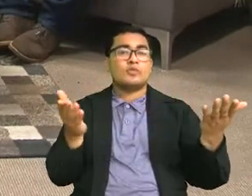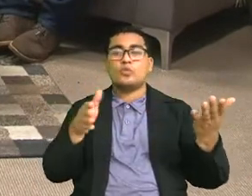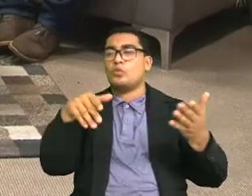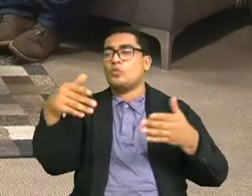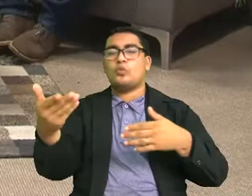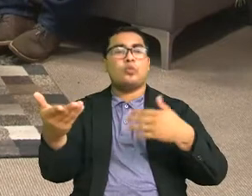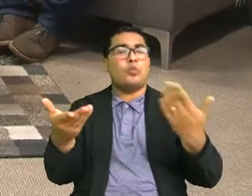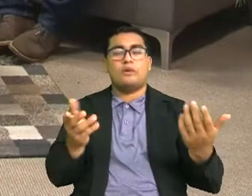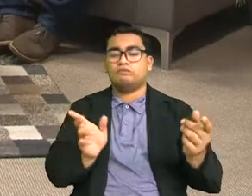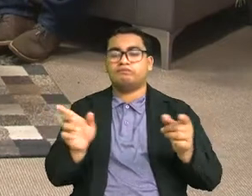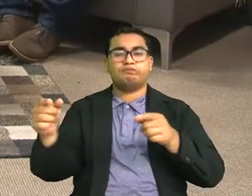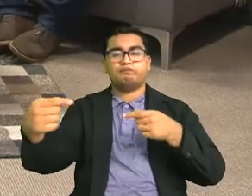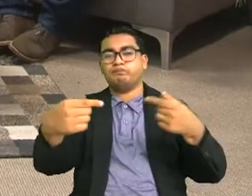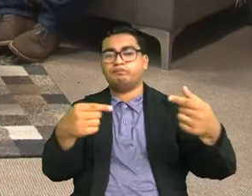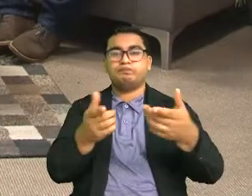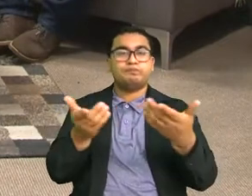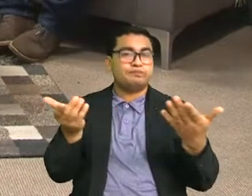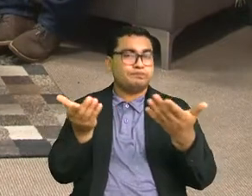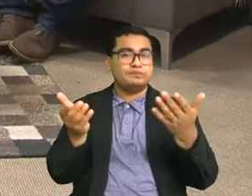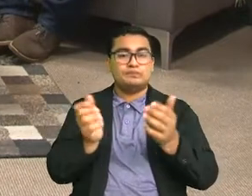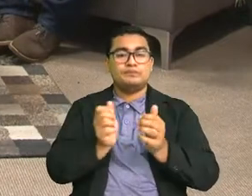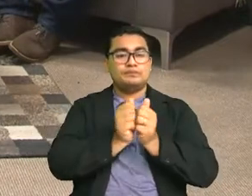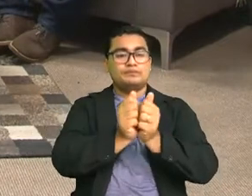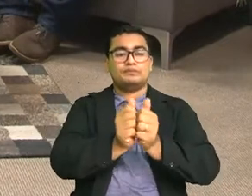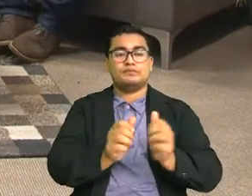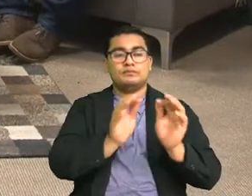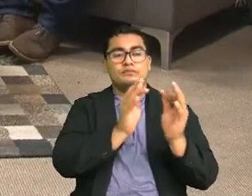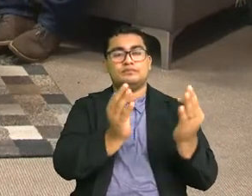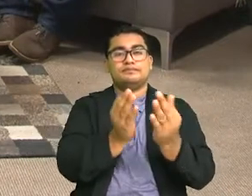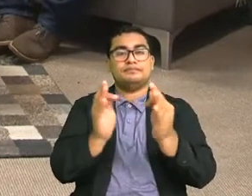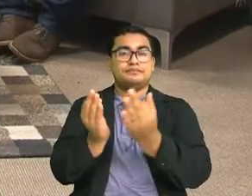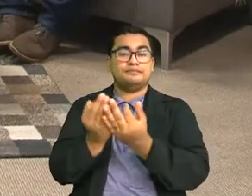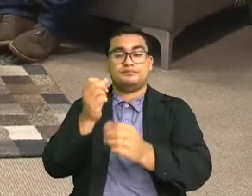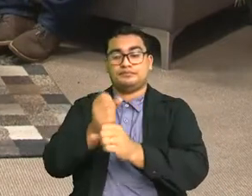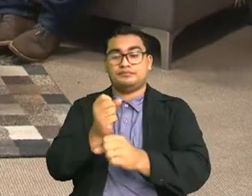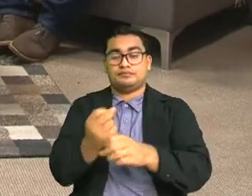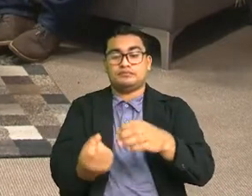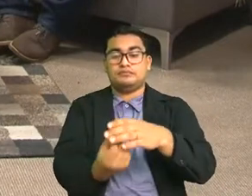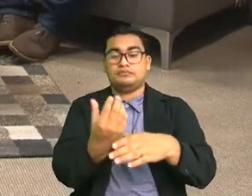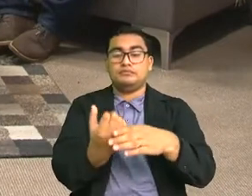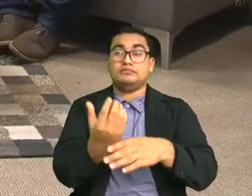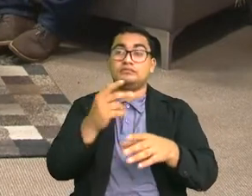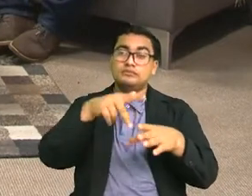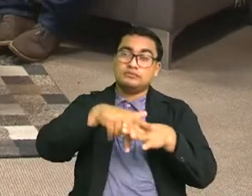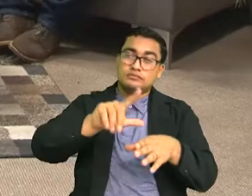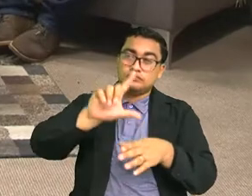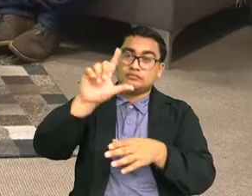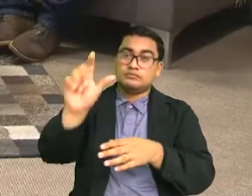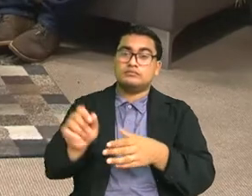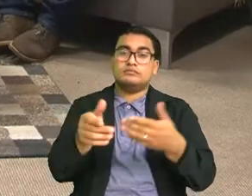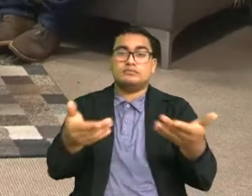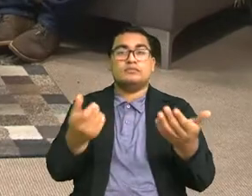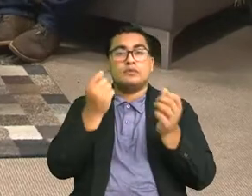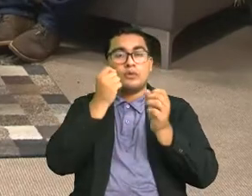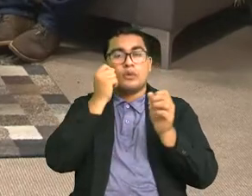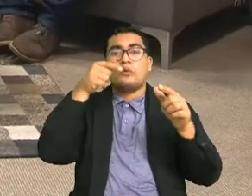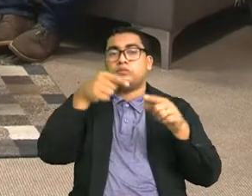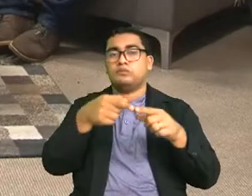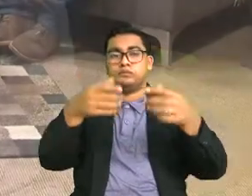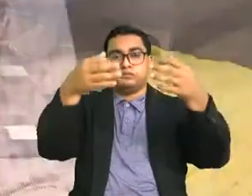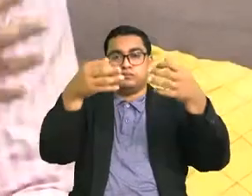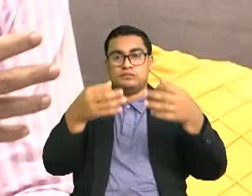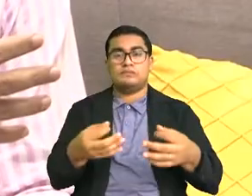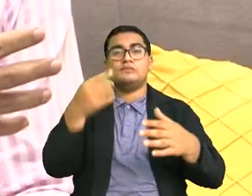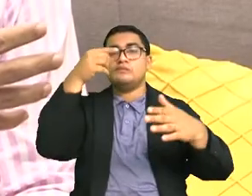implementando y acompañando en conjunto con las familias productoras en el campo para lograr los propósitos de las metas las metas propuestas